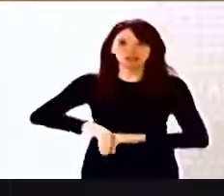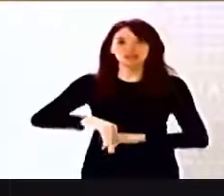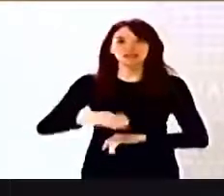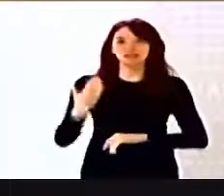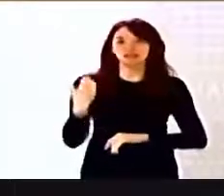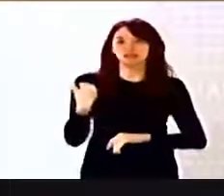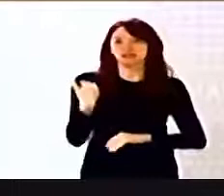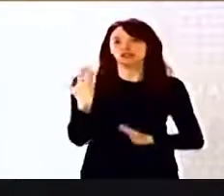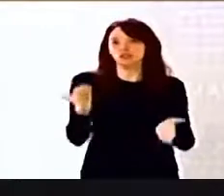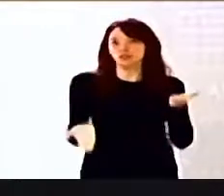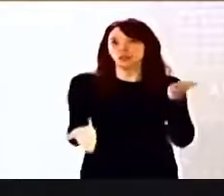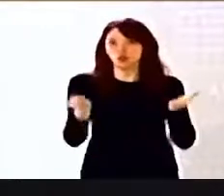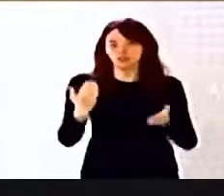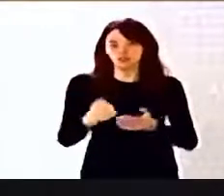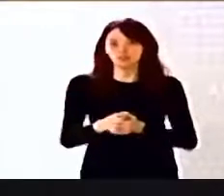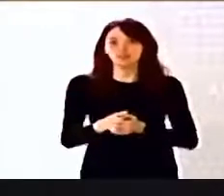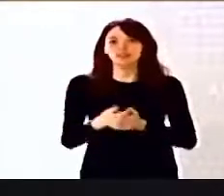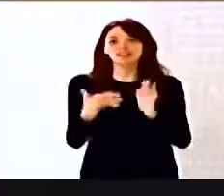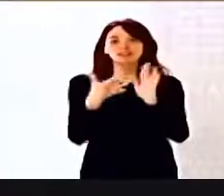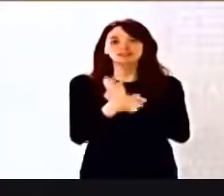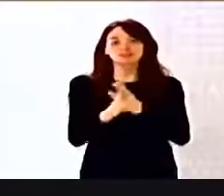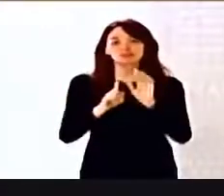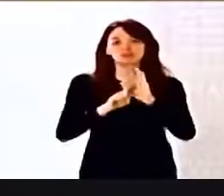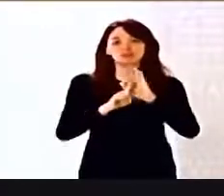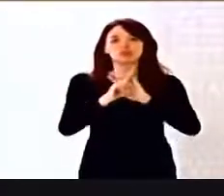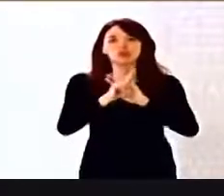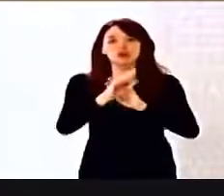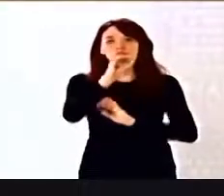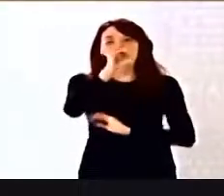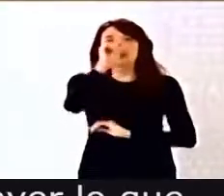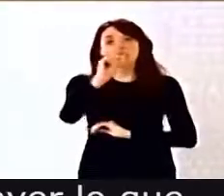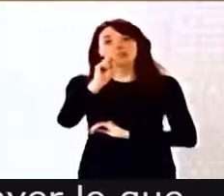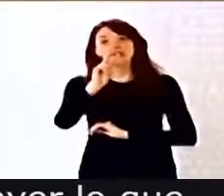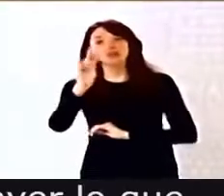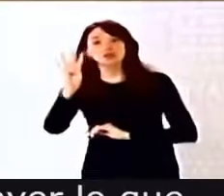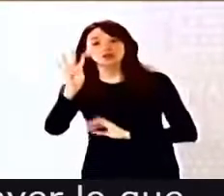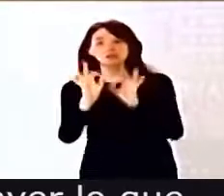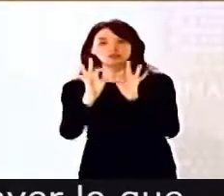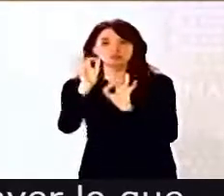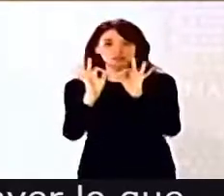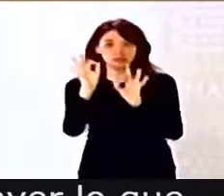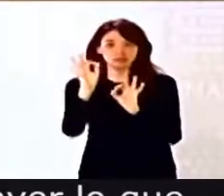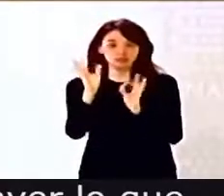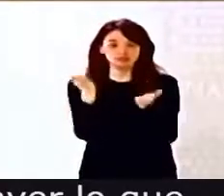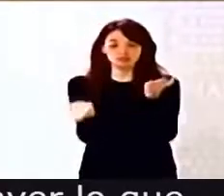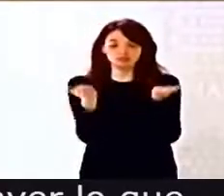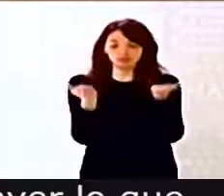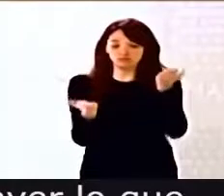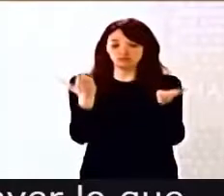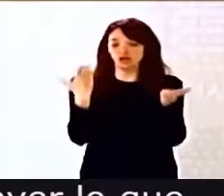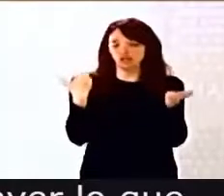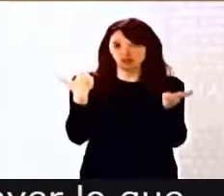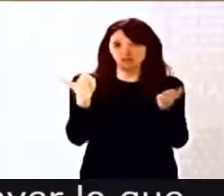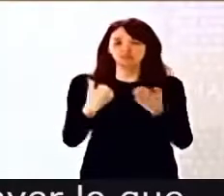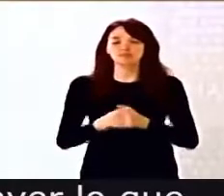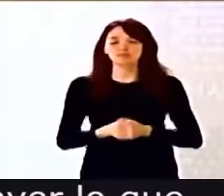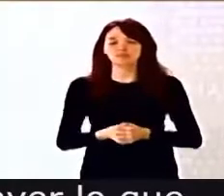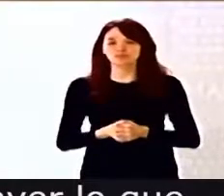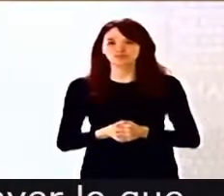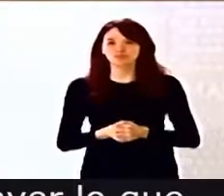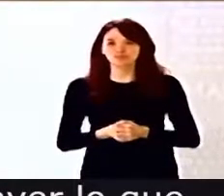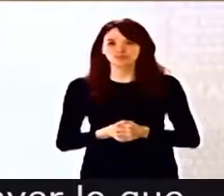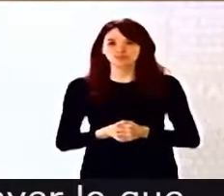que en el día de ayer, lo que supone un incremento de un 0,24% con respecto al día de ayer.